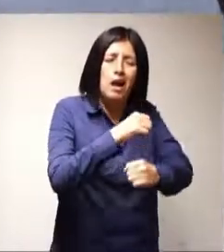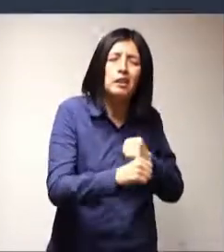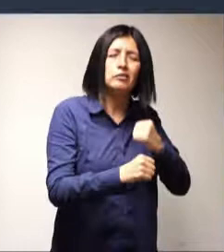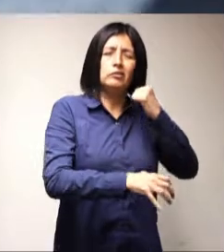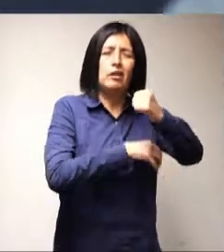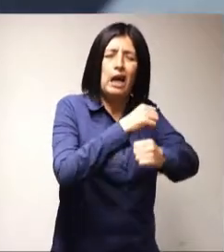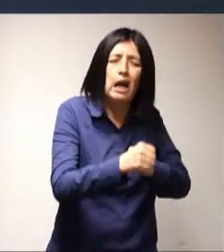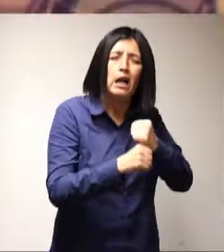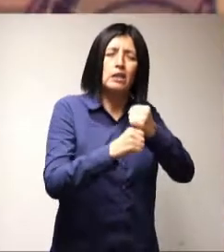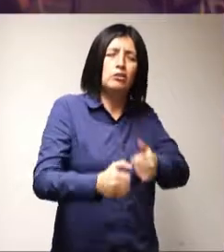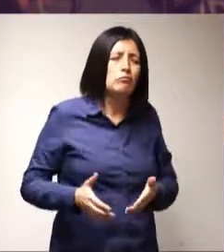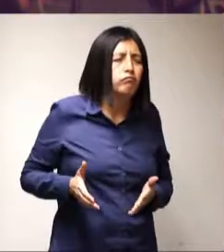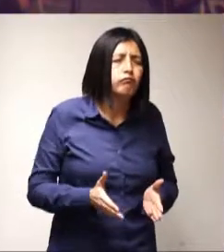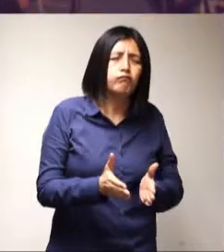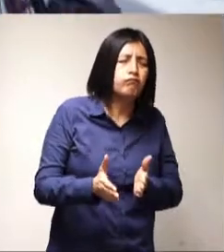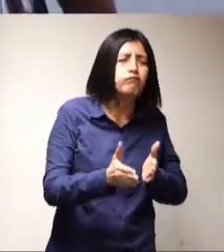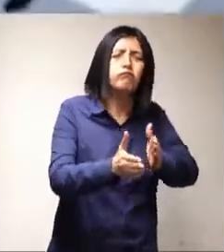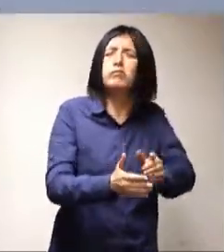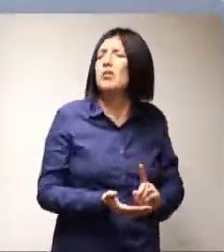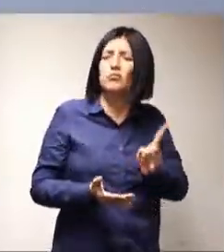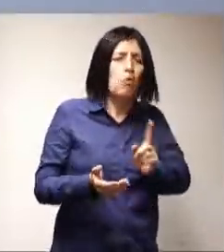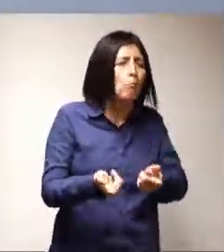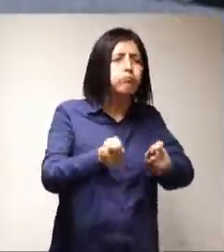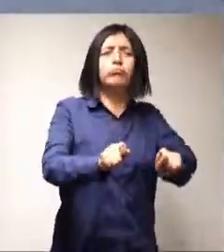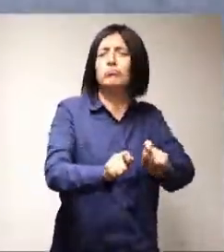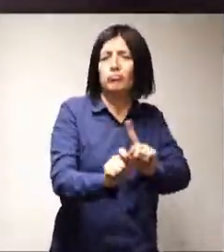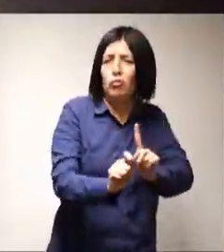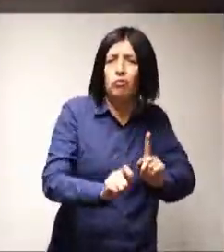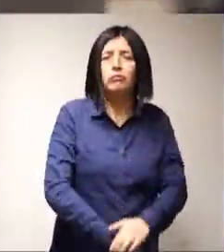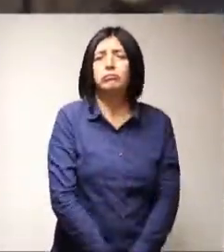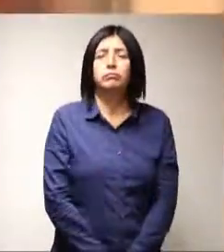Año tras año y kilómetro a kilómetro no he parado.